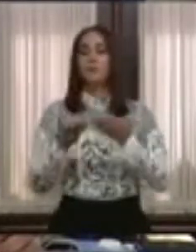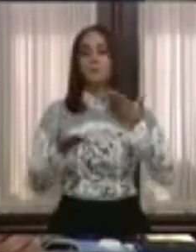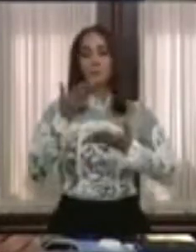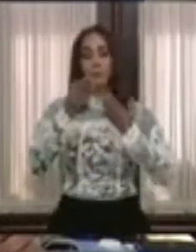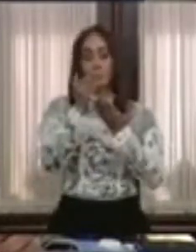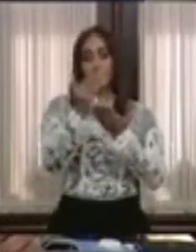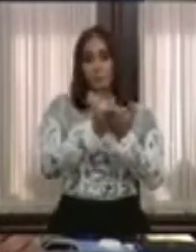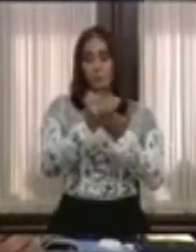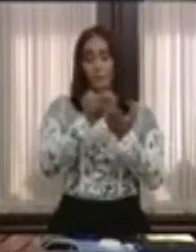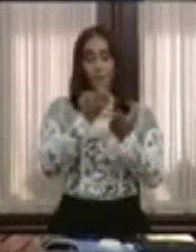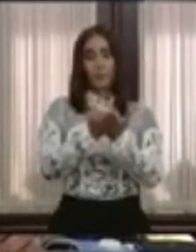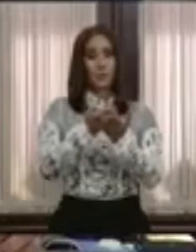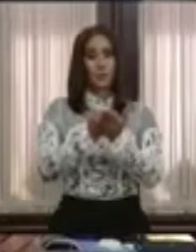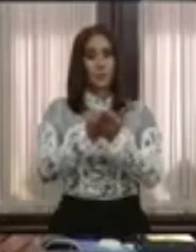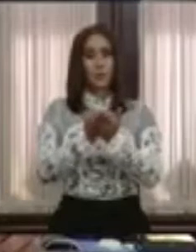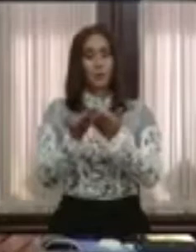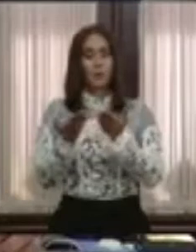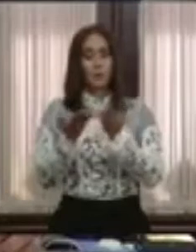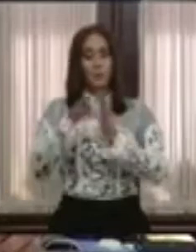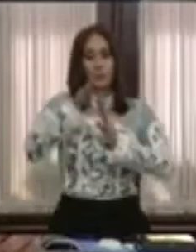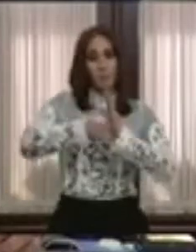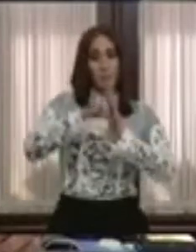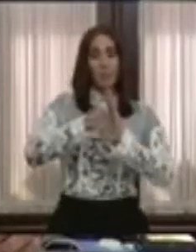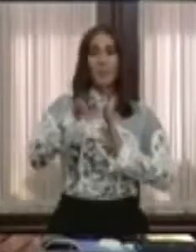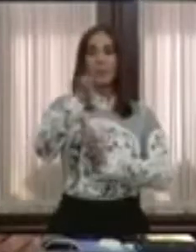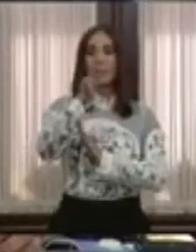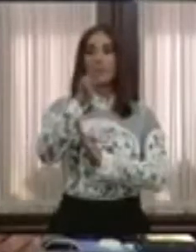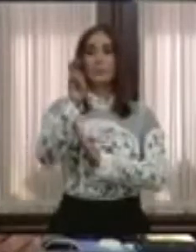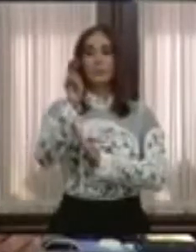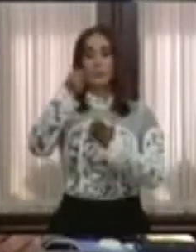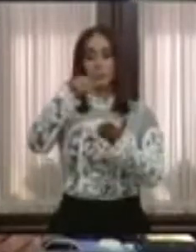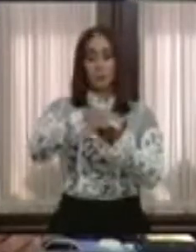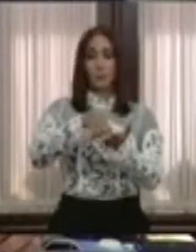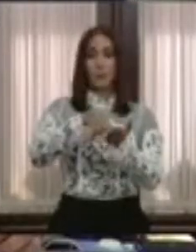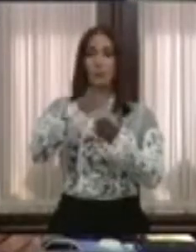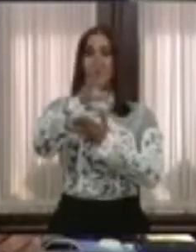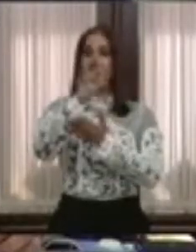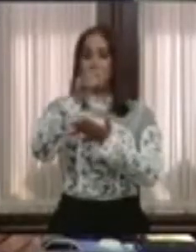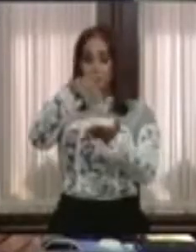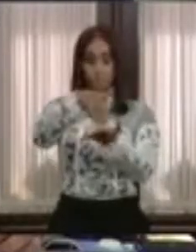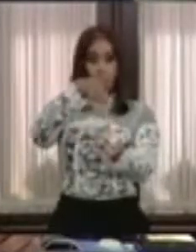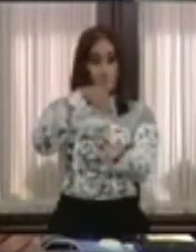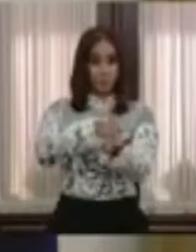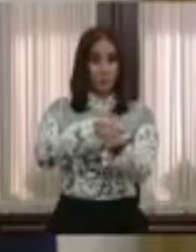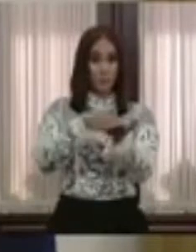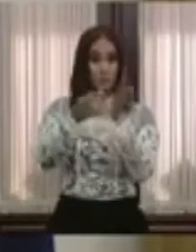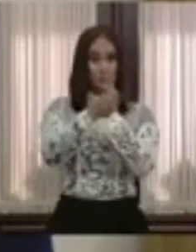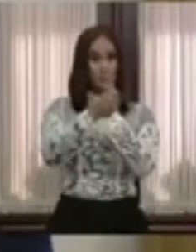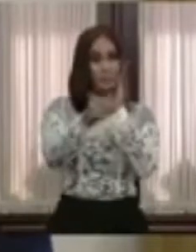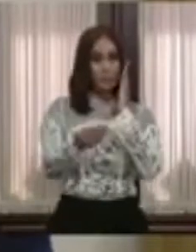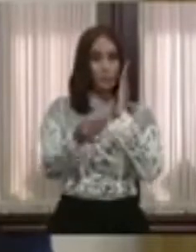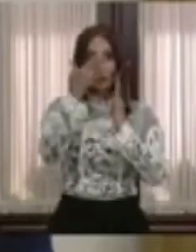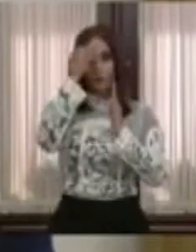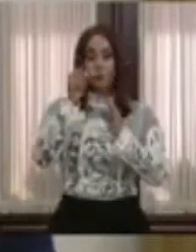reducción en las divisas de aproximadamente 2.500 millones de dólares por la caída del turismo, que el